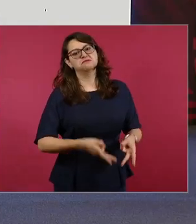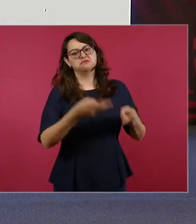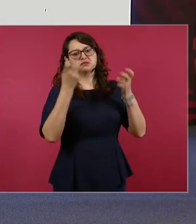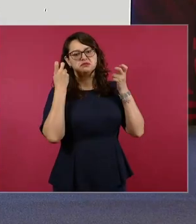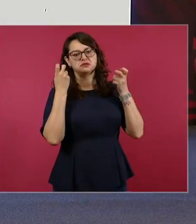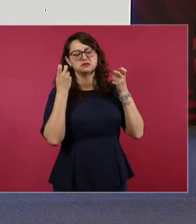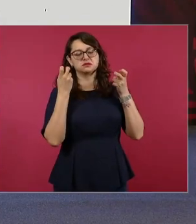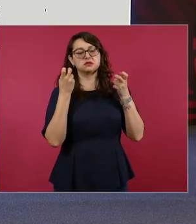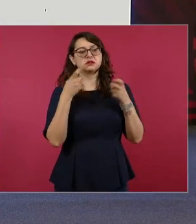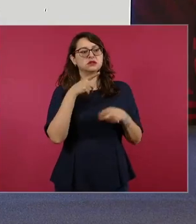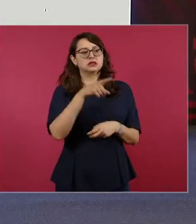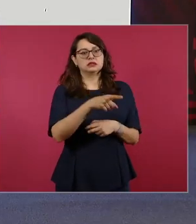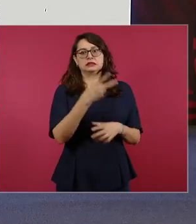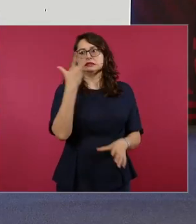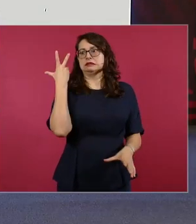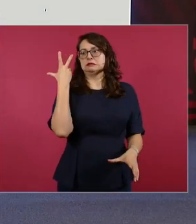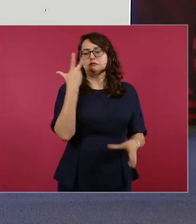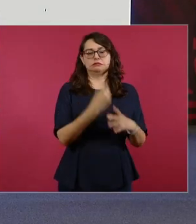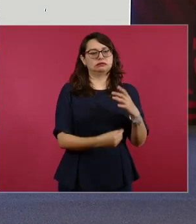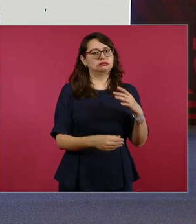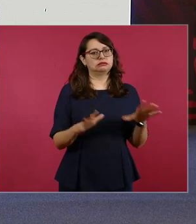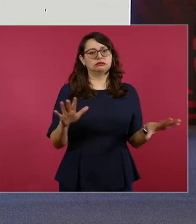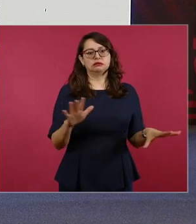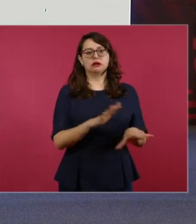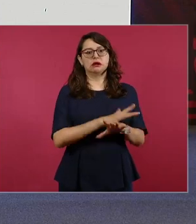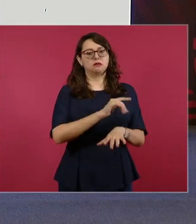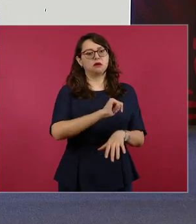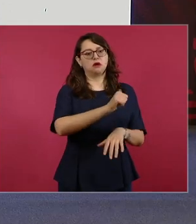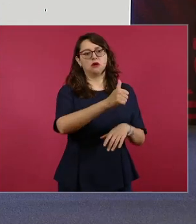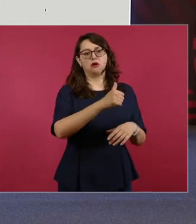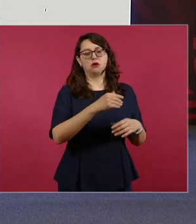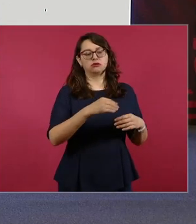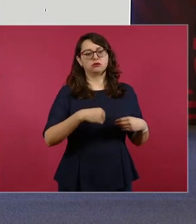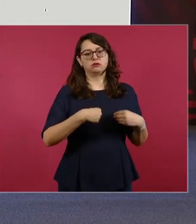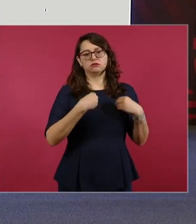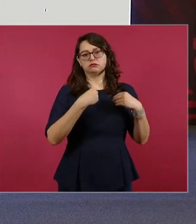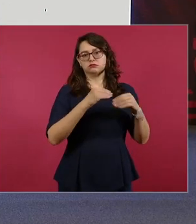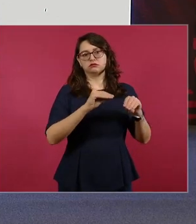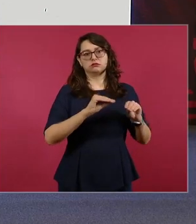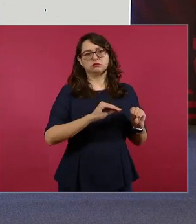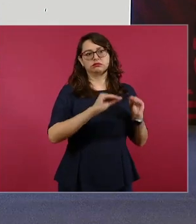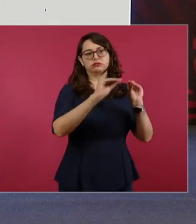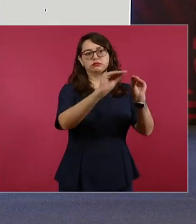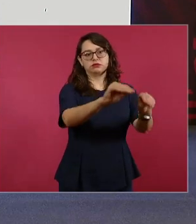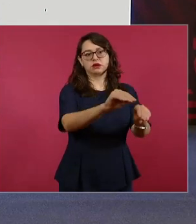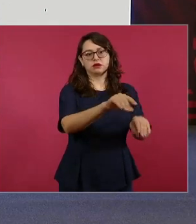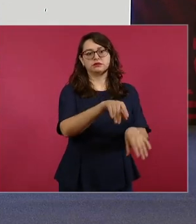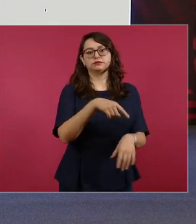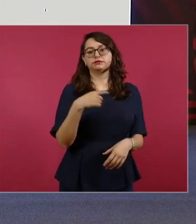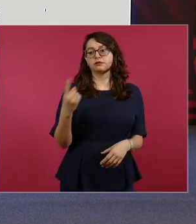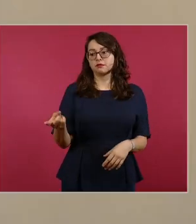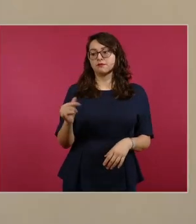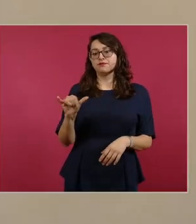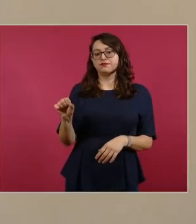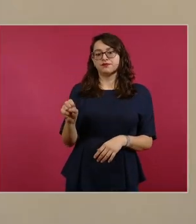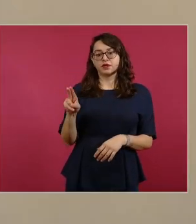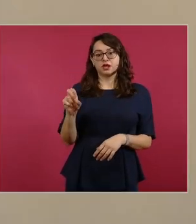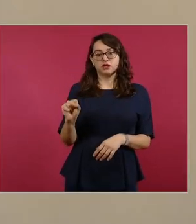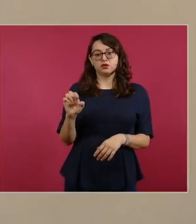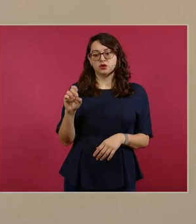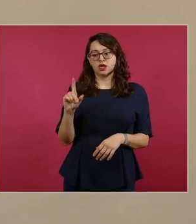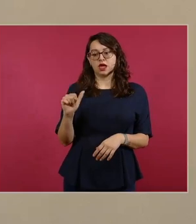tuvo que abandonar su lugar de residencia. Jesús Edgar N. ya contaba con antecedentes penales